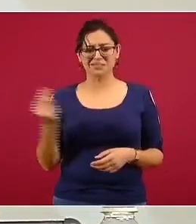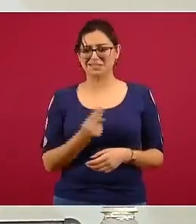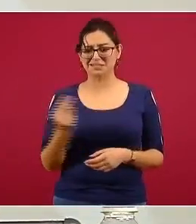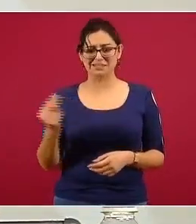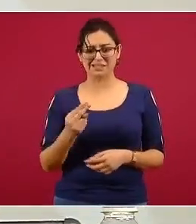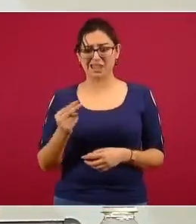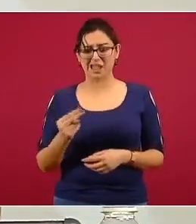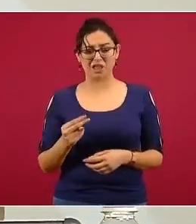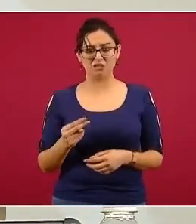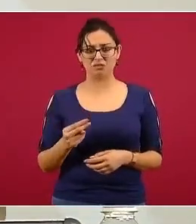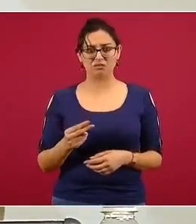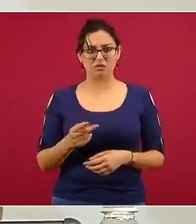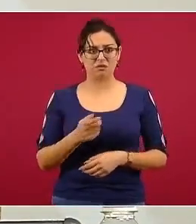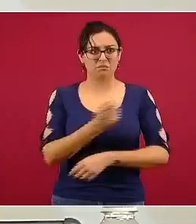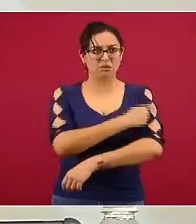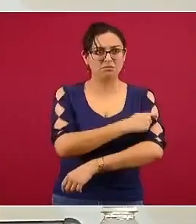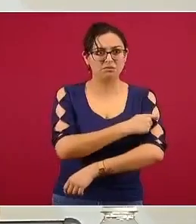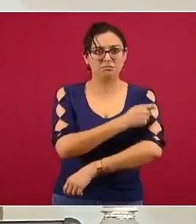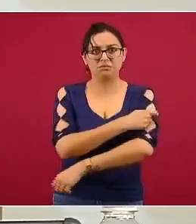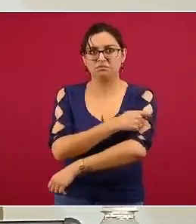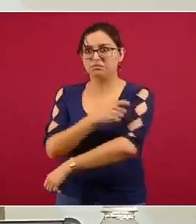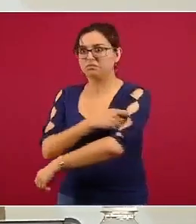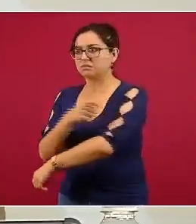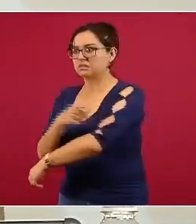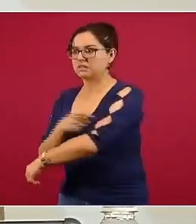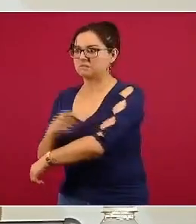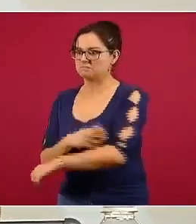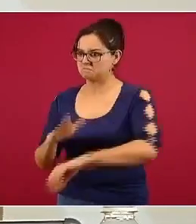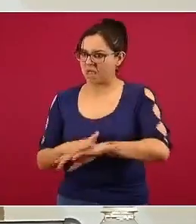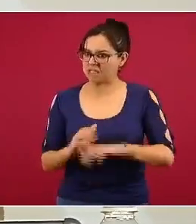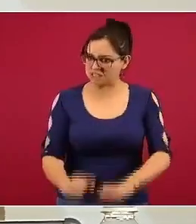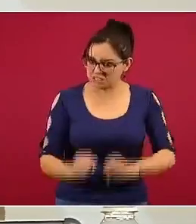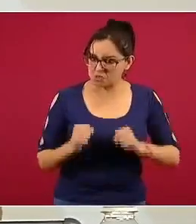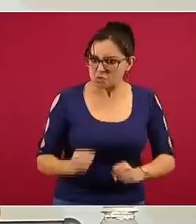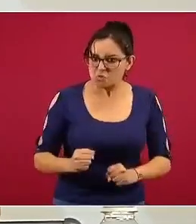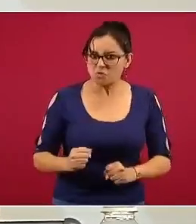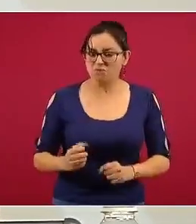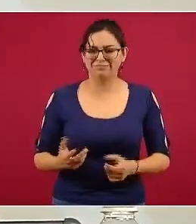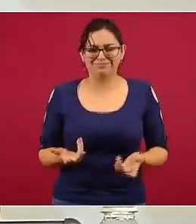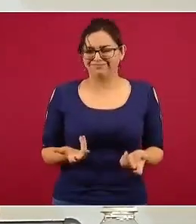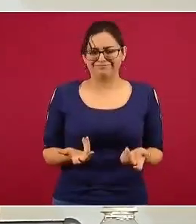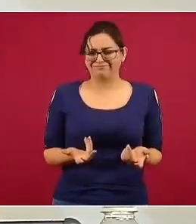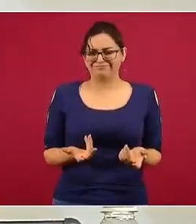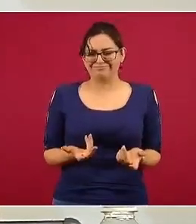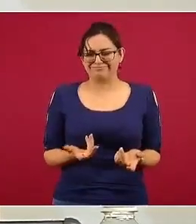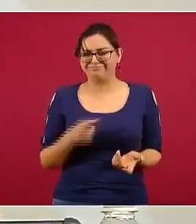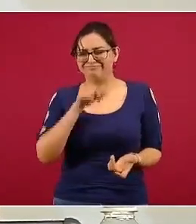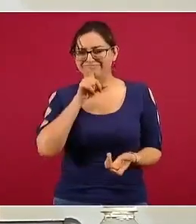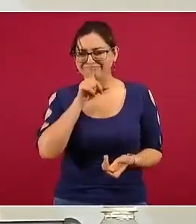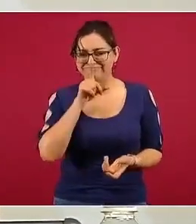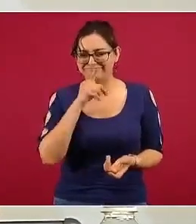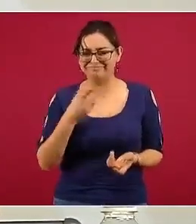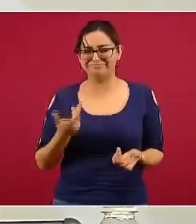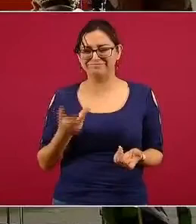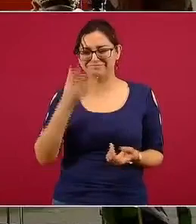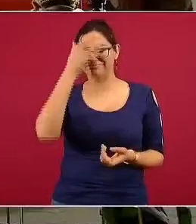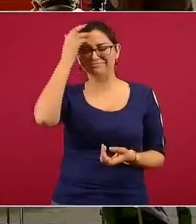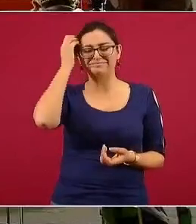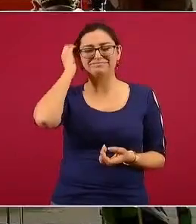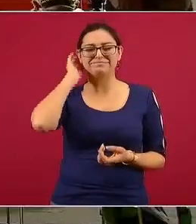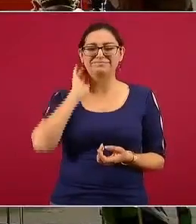el ponerse 2 o 3 vacunas para que amarre, para que diga ahora sí ya mejor. No, eso no hay ninguna justificación,